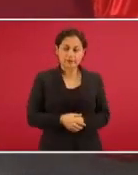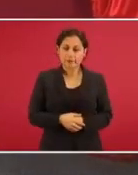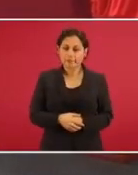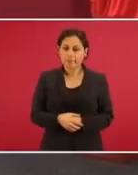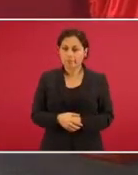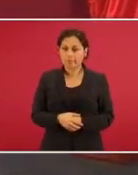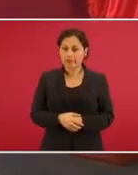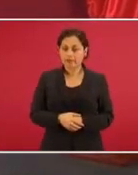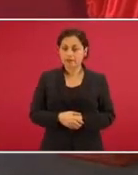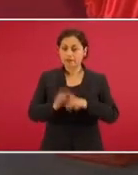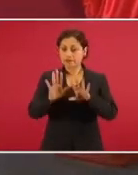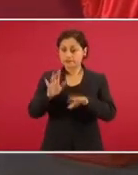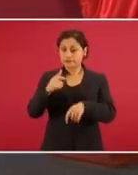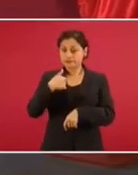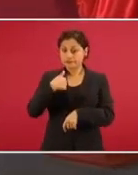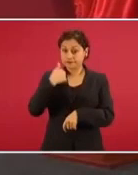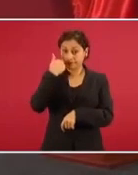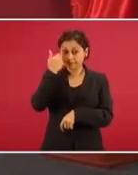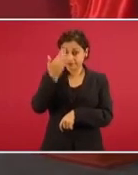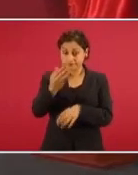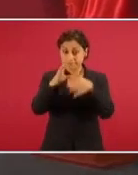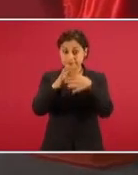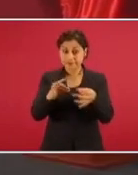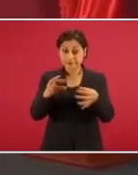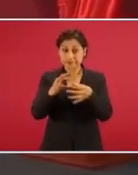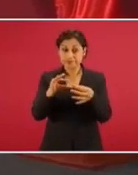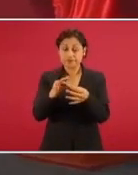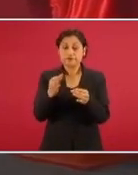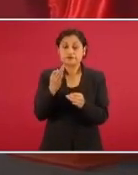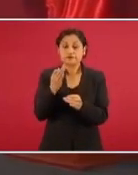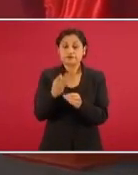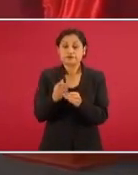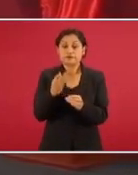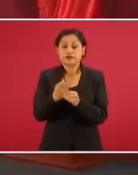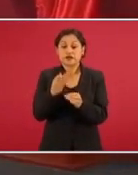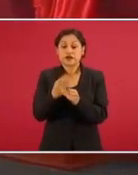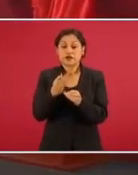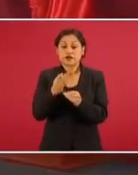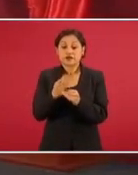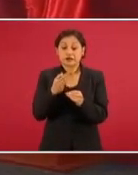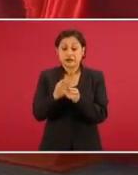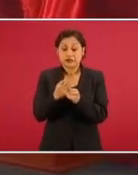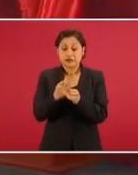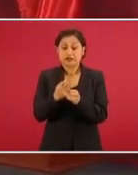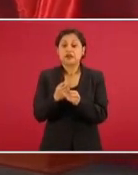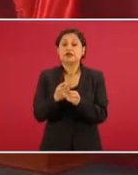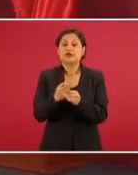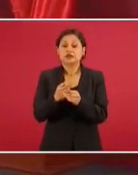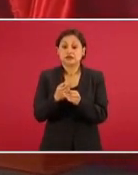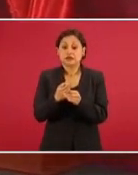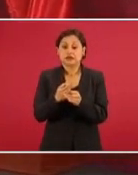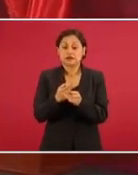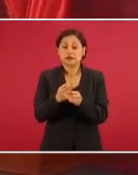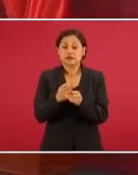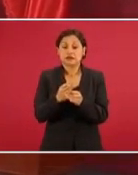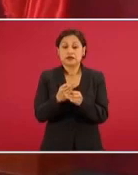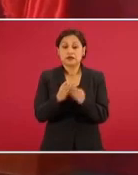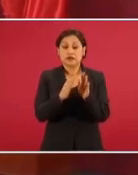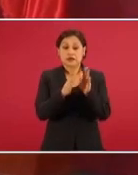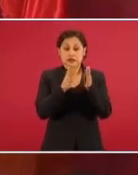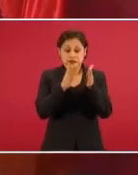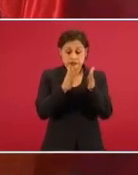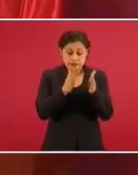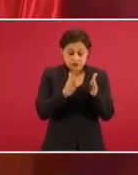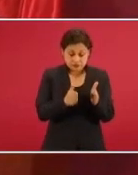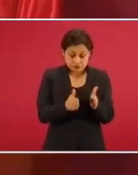fase introductoria inicial de preparación tanto el